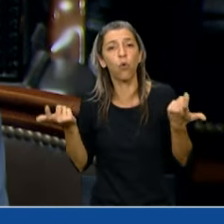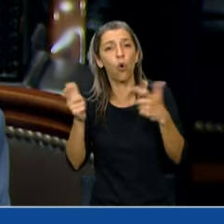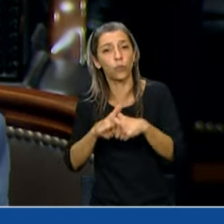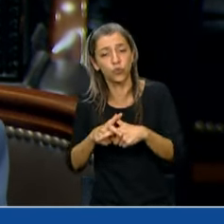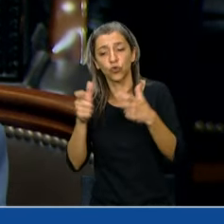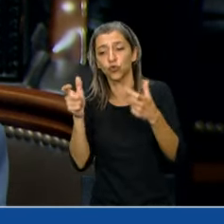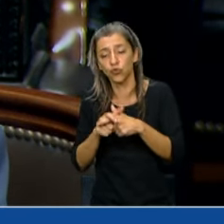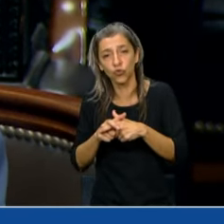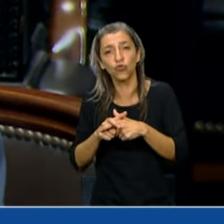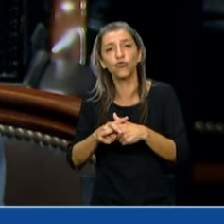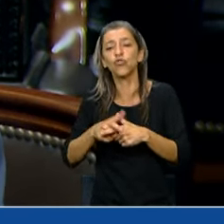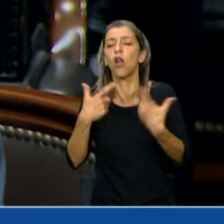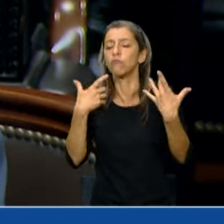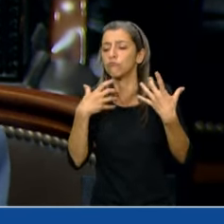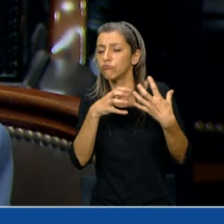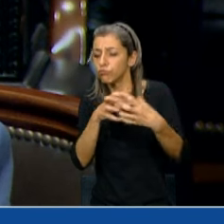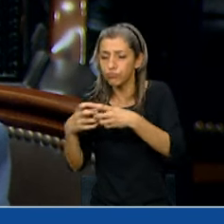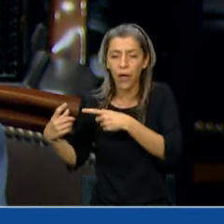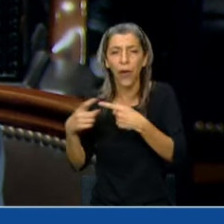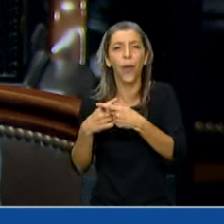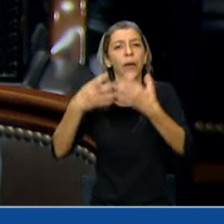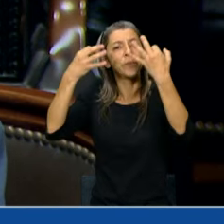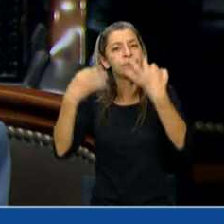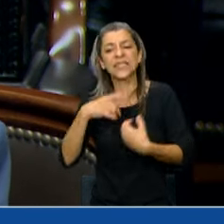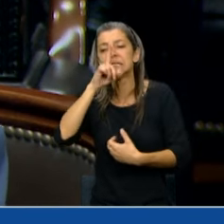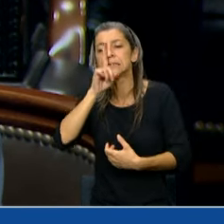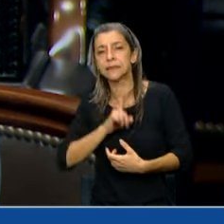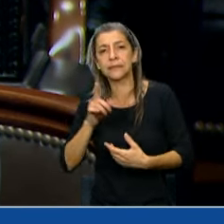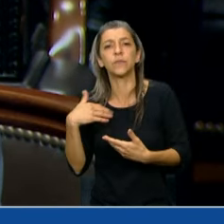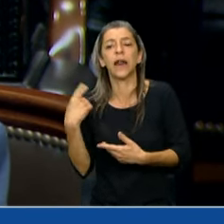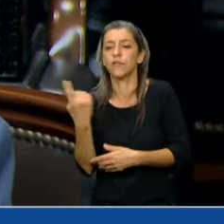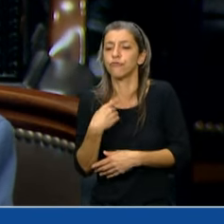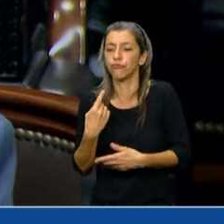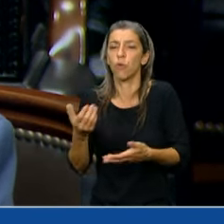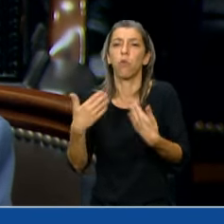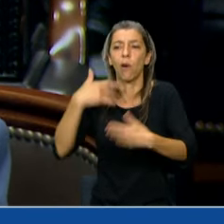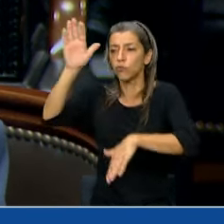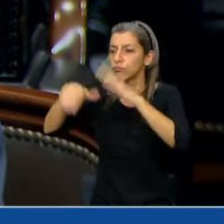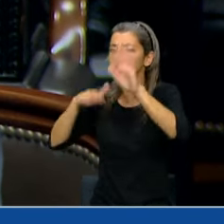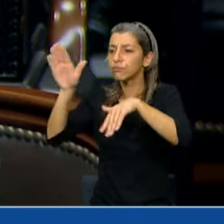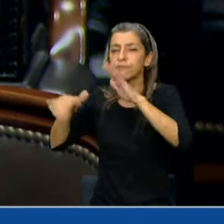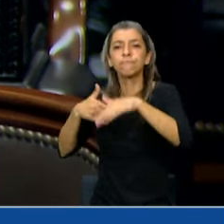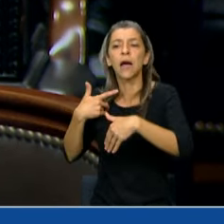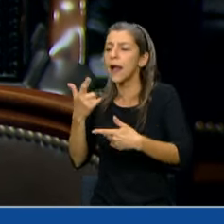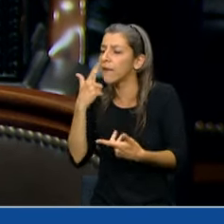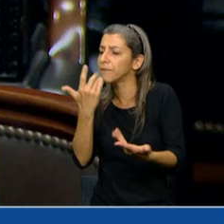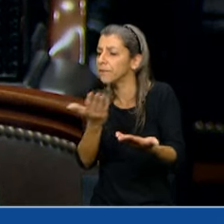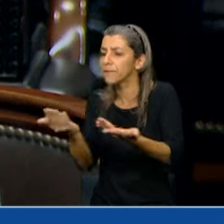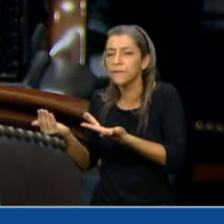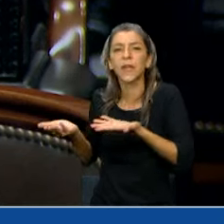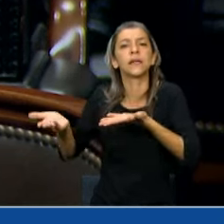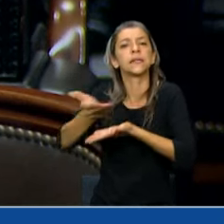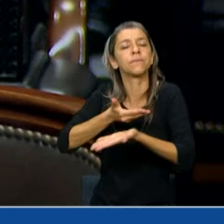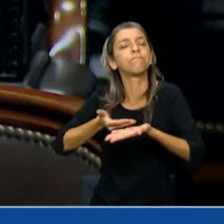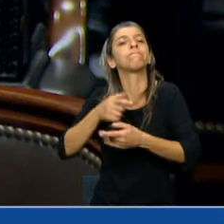tratarlo con la cidad que el debate se merece para que podamos Escuchar otras voces y para que podamos darle